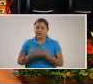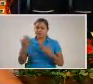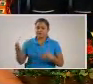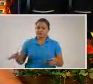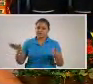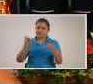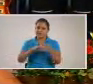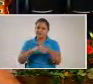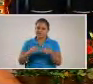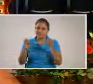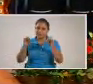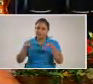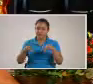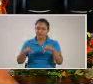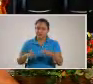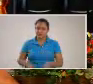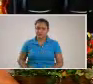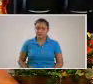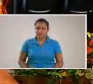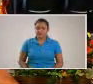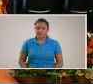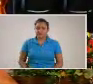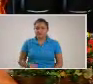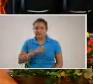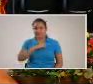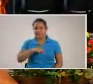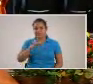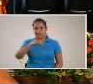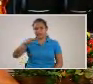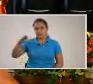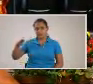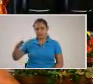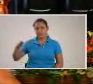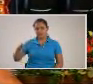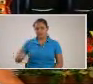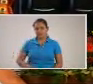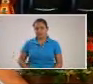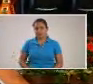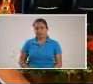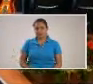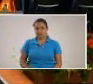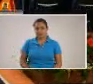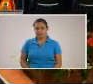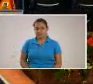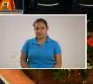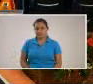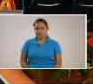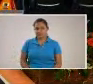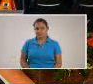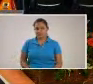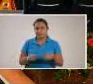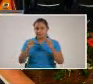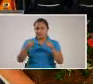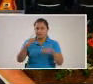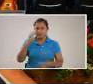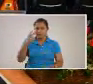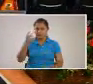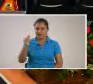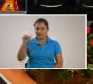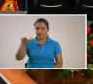acá, está el monte Ararat. Me voy a mover un momentito hacia este lado, y usted puede ver que aquí